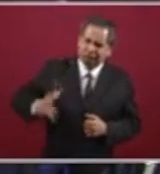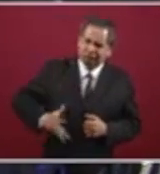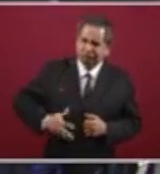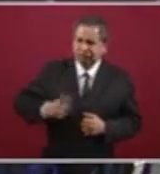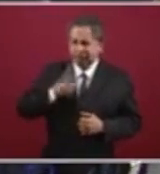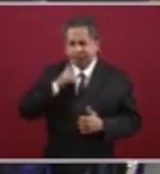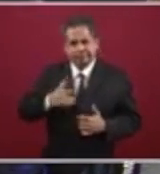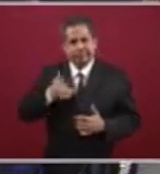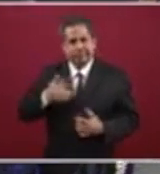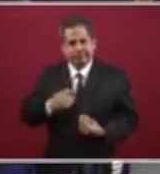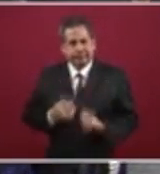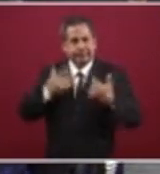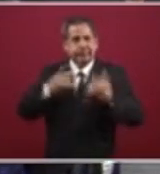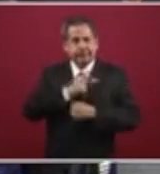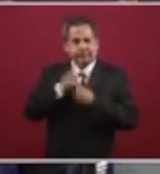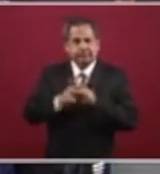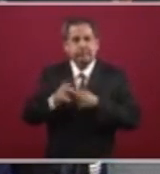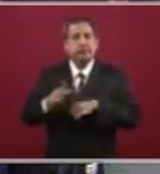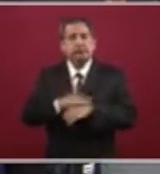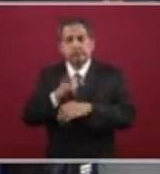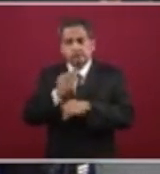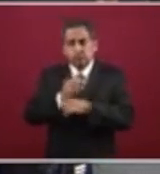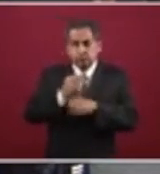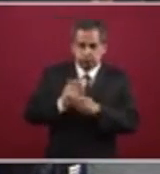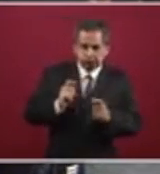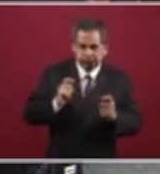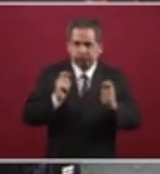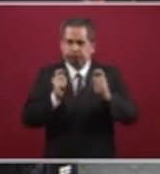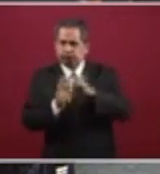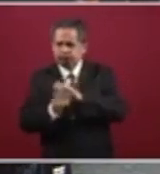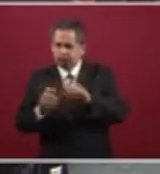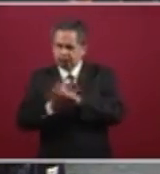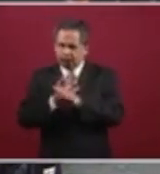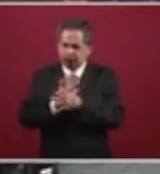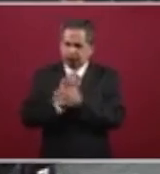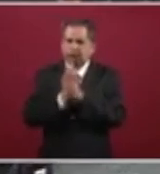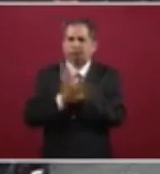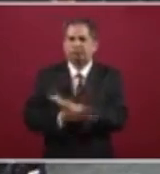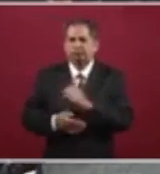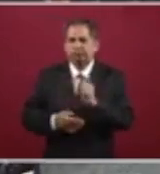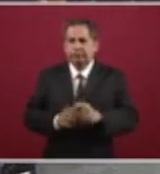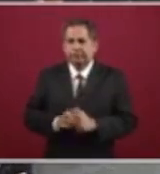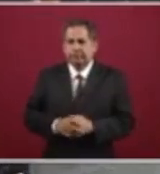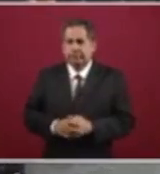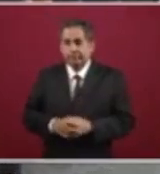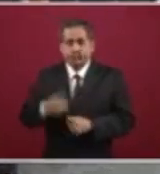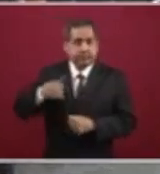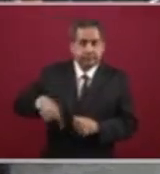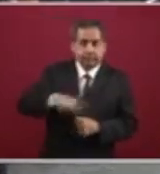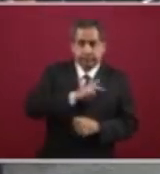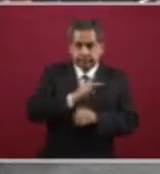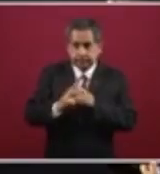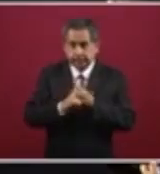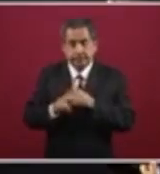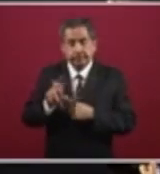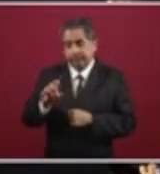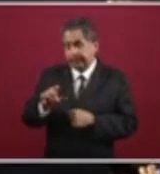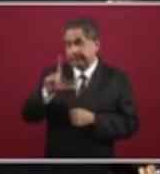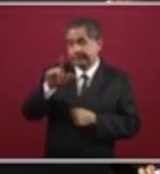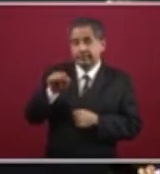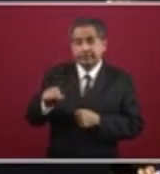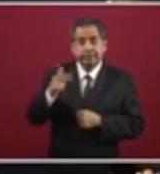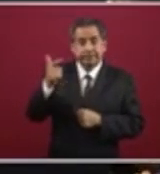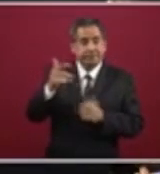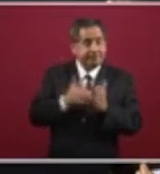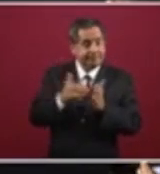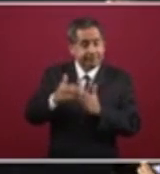este país por el momento de transformación que estamos viviendo. En nuestro país somos 37.5 millones